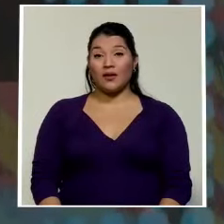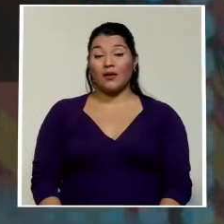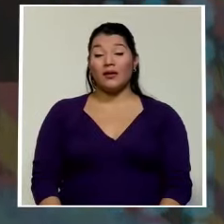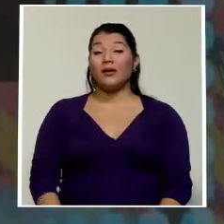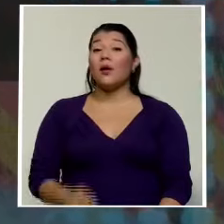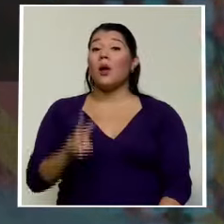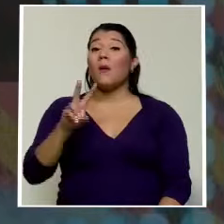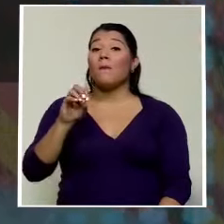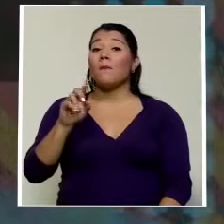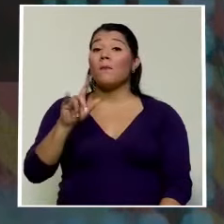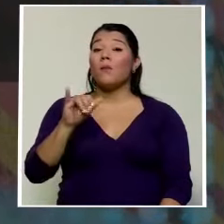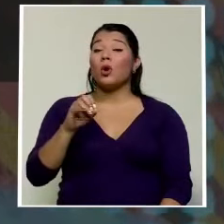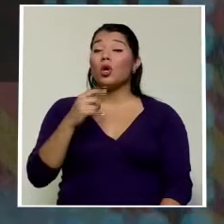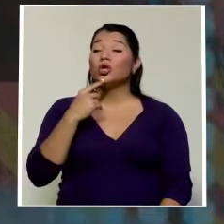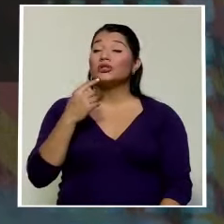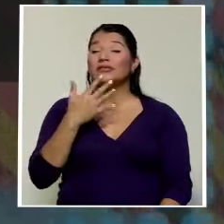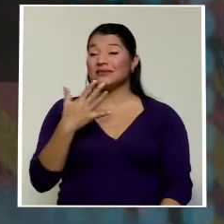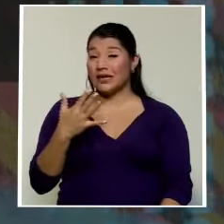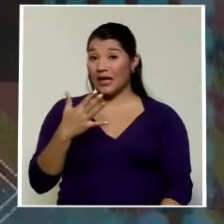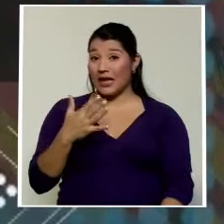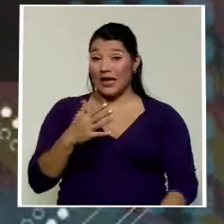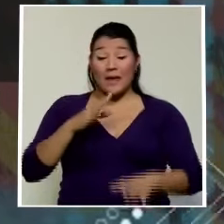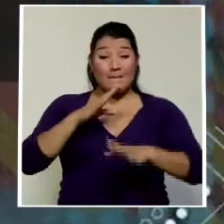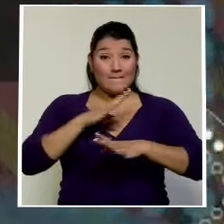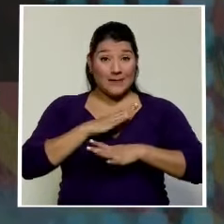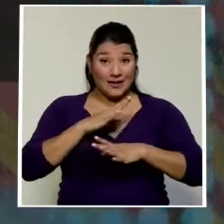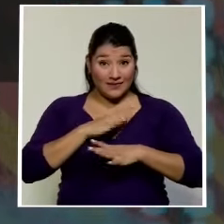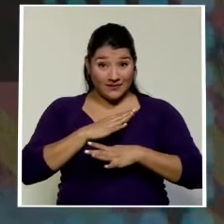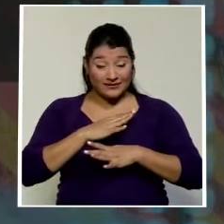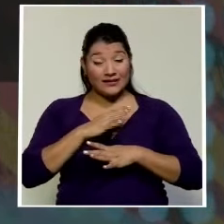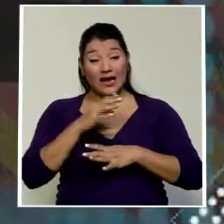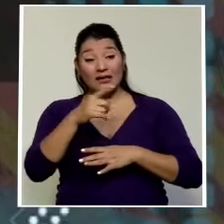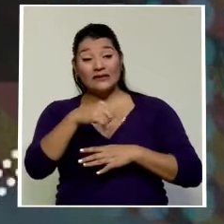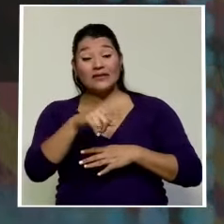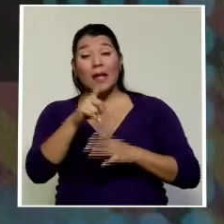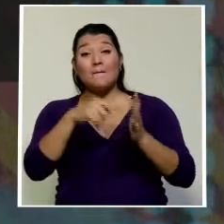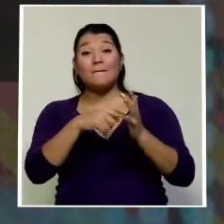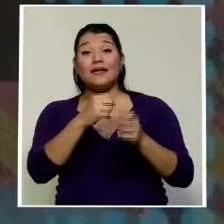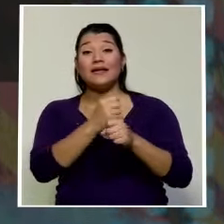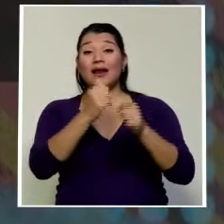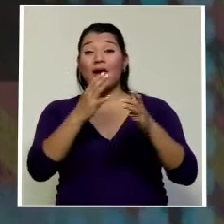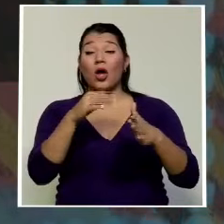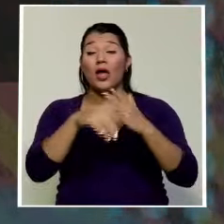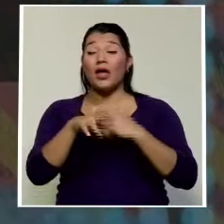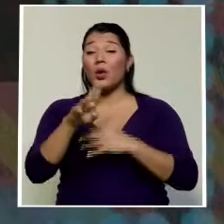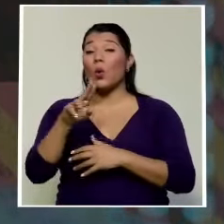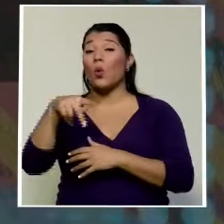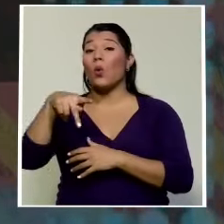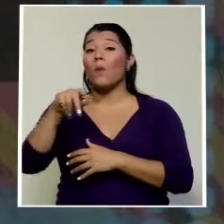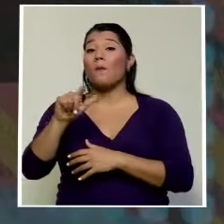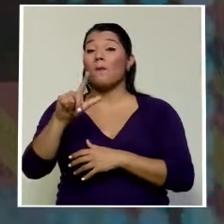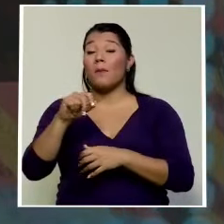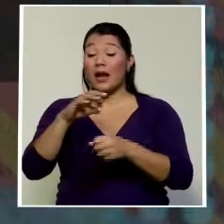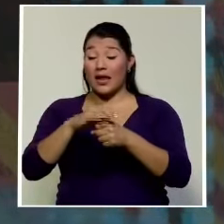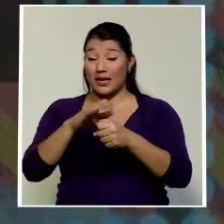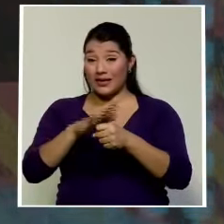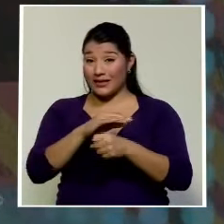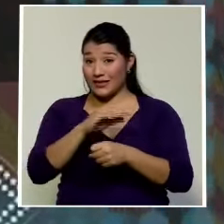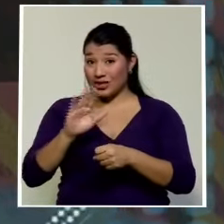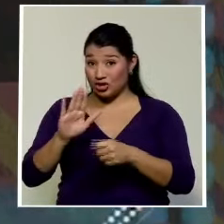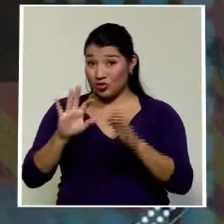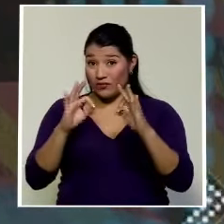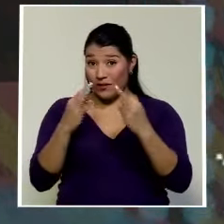eso, Bolio sostiene que el bienestar de los casi 1.000 colaboradores de Upala Agrícola y sus familias,